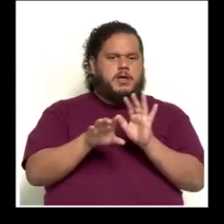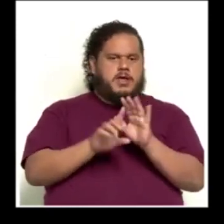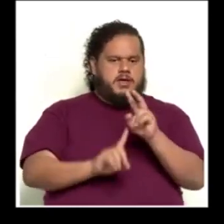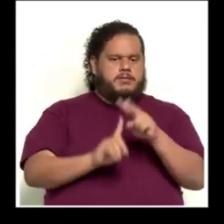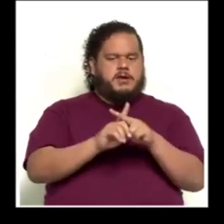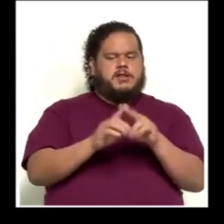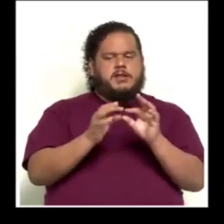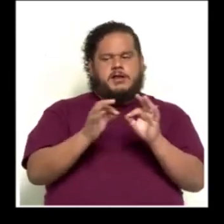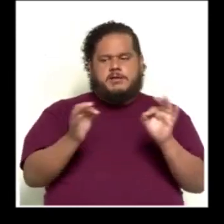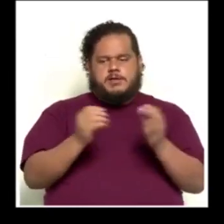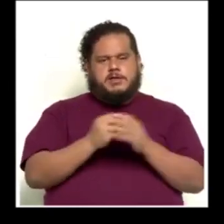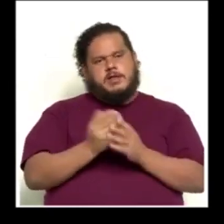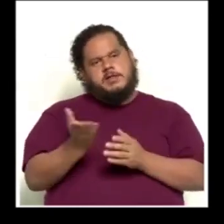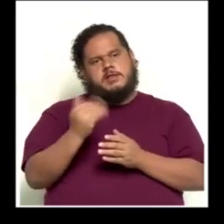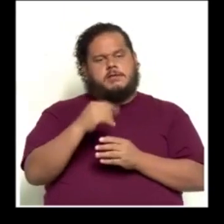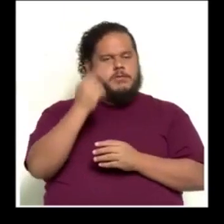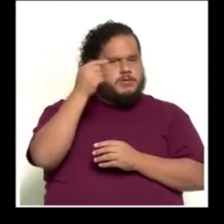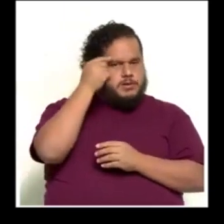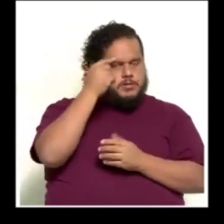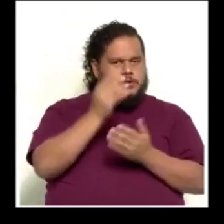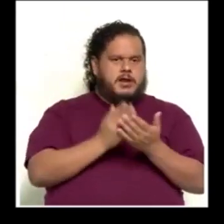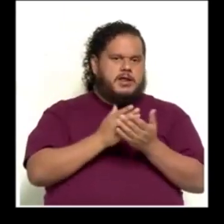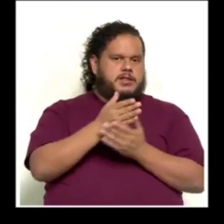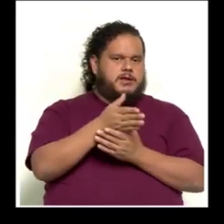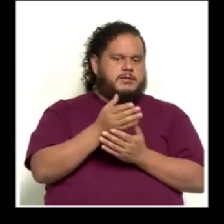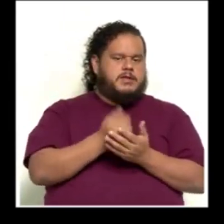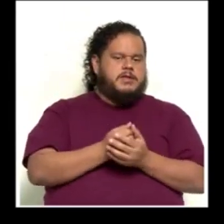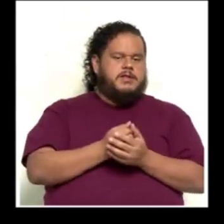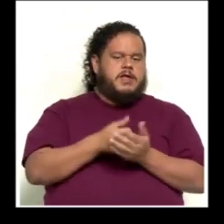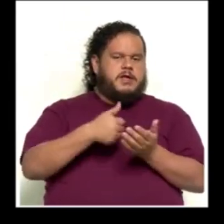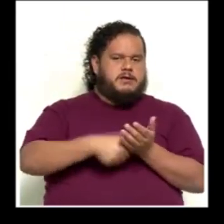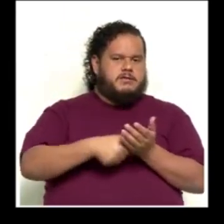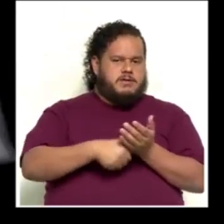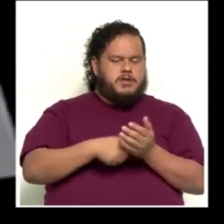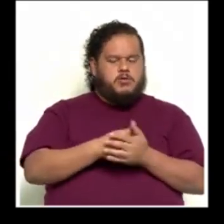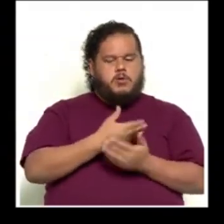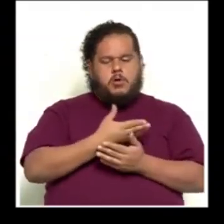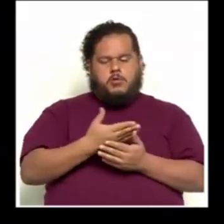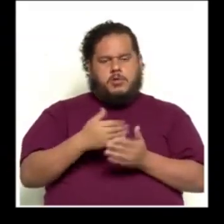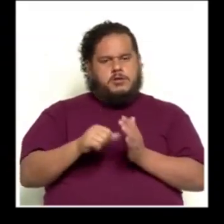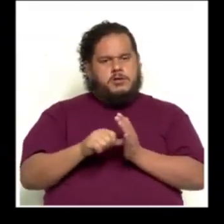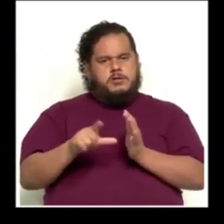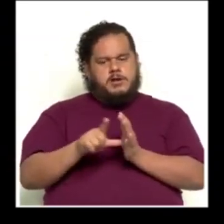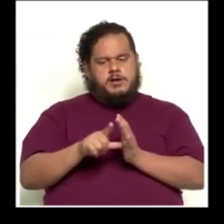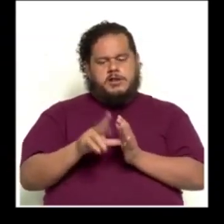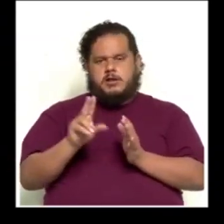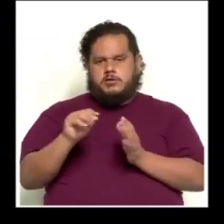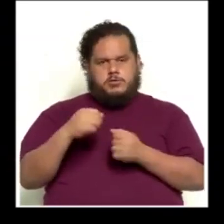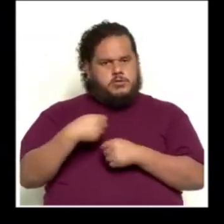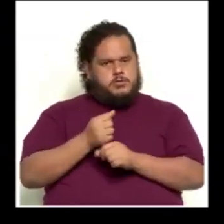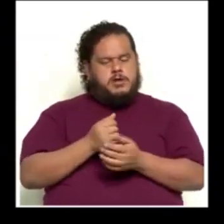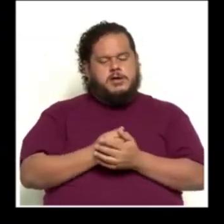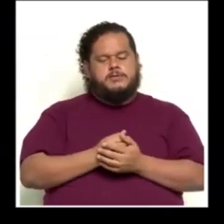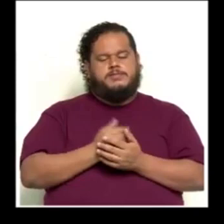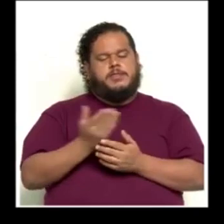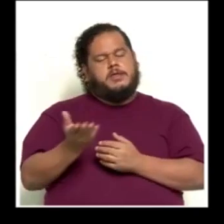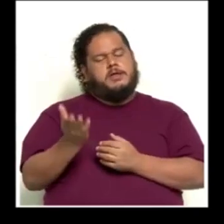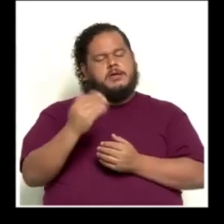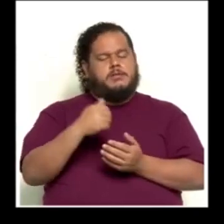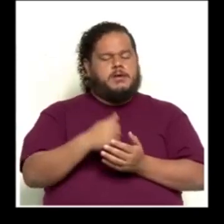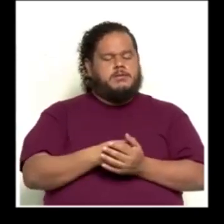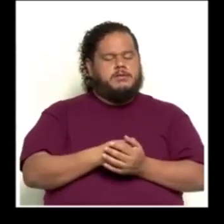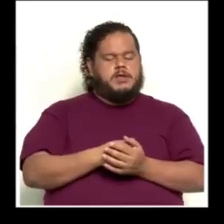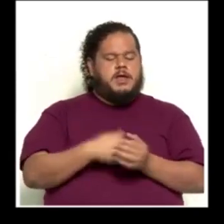de vamos a gobernar a través de referéndum, cuando la Asamblea Legislativa no lo haga, vamos